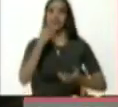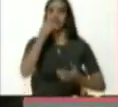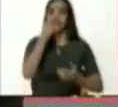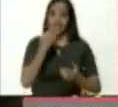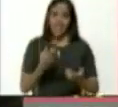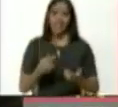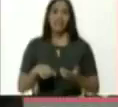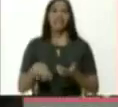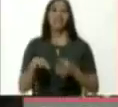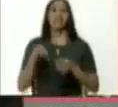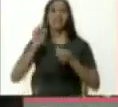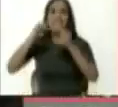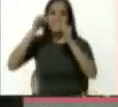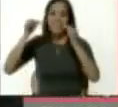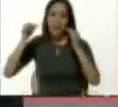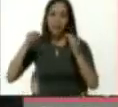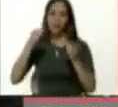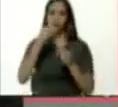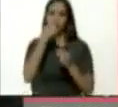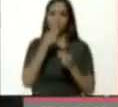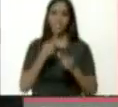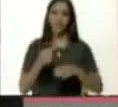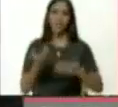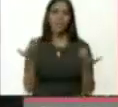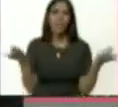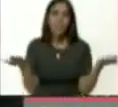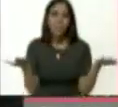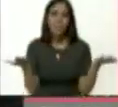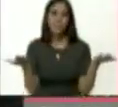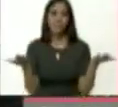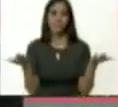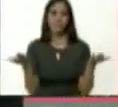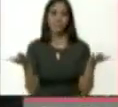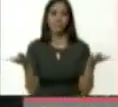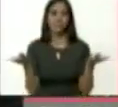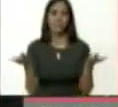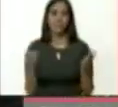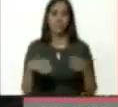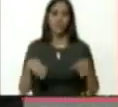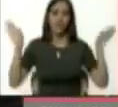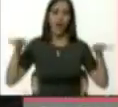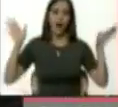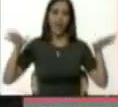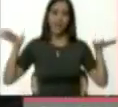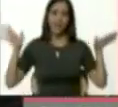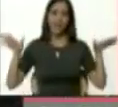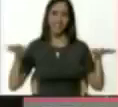de cochino, piel de cochino, ¿qué? Una guacamaya.